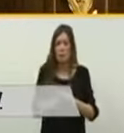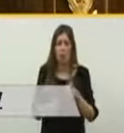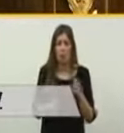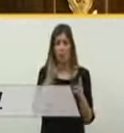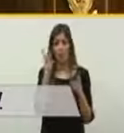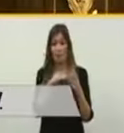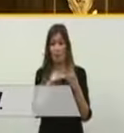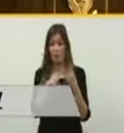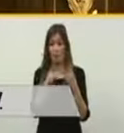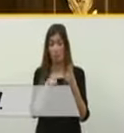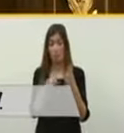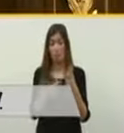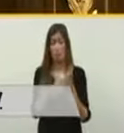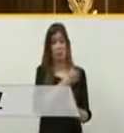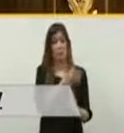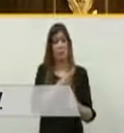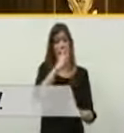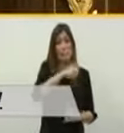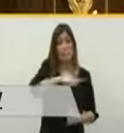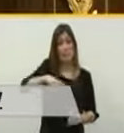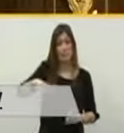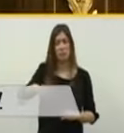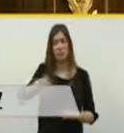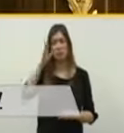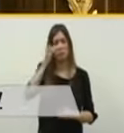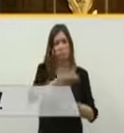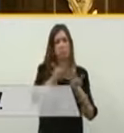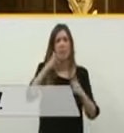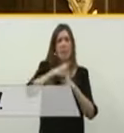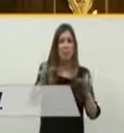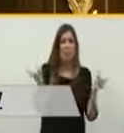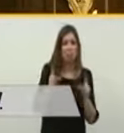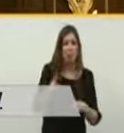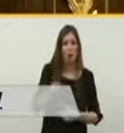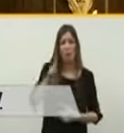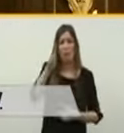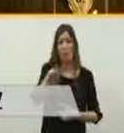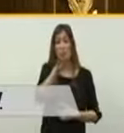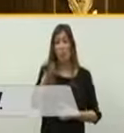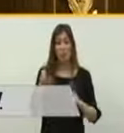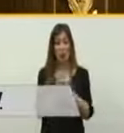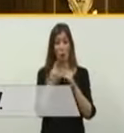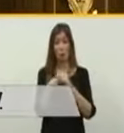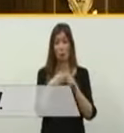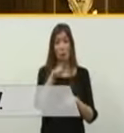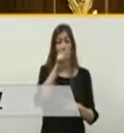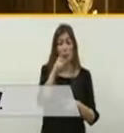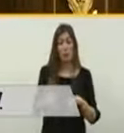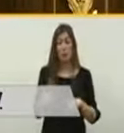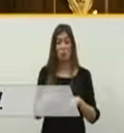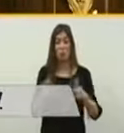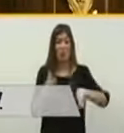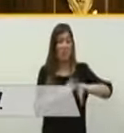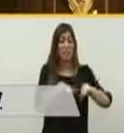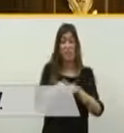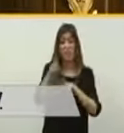Durante muchos meses hemos escuchado en las televisiones y leído en 140 caracteres que la diferencia entre la izquierda y la derecha ya no